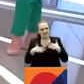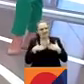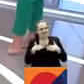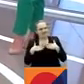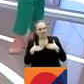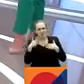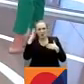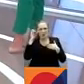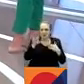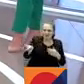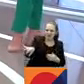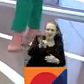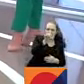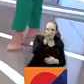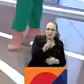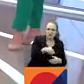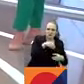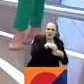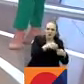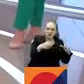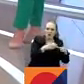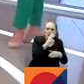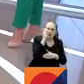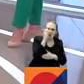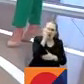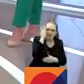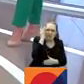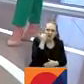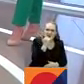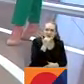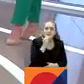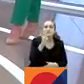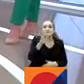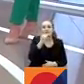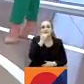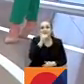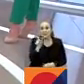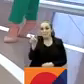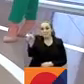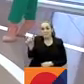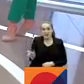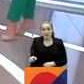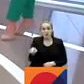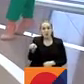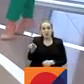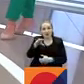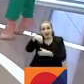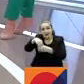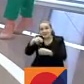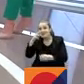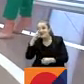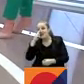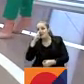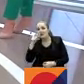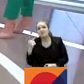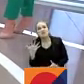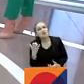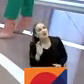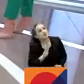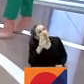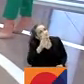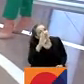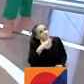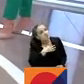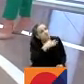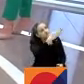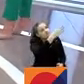Aldair Quintana. Y es que además él había dicho en una conferencia de prensa que quería estar convocado, ¿sabe? Porque ha venido haciendo las cosas muy bien.